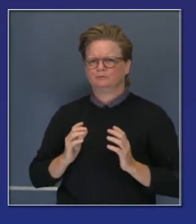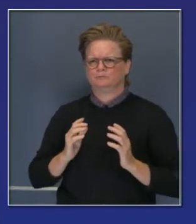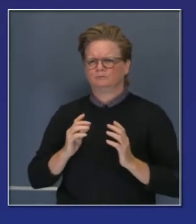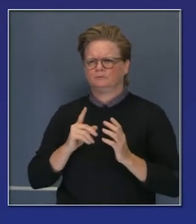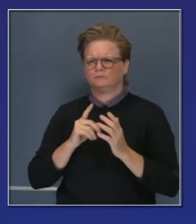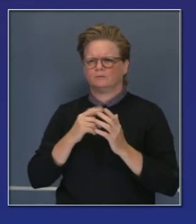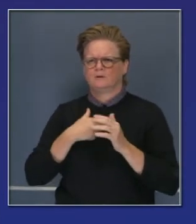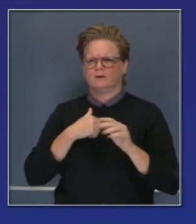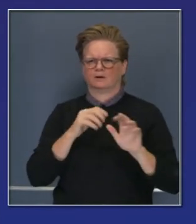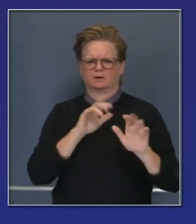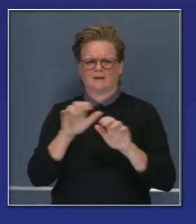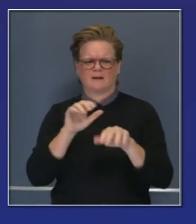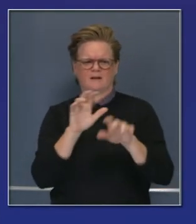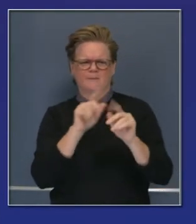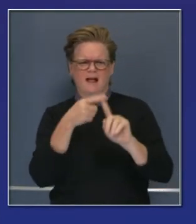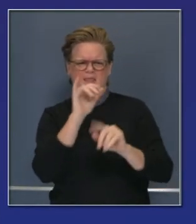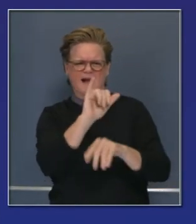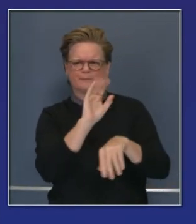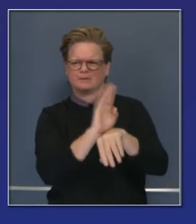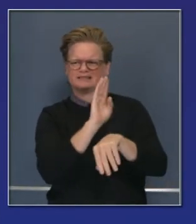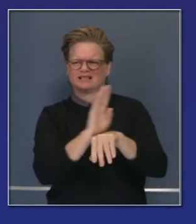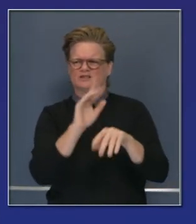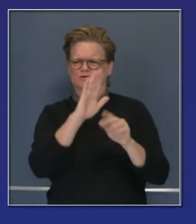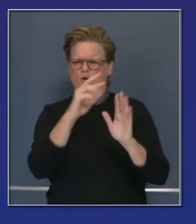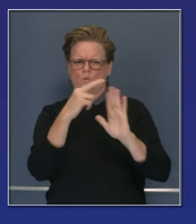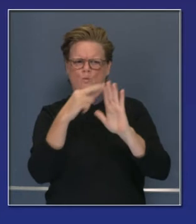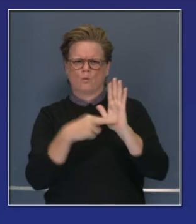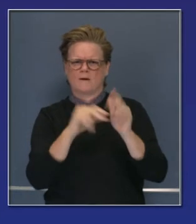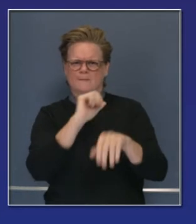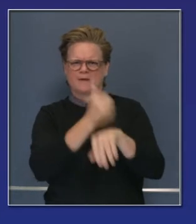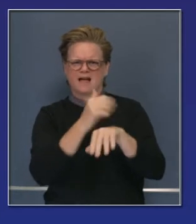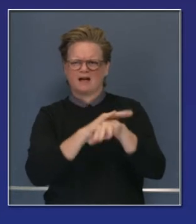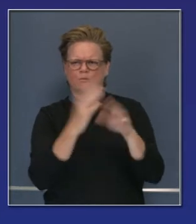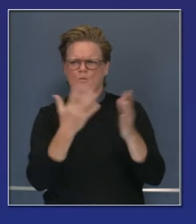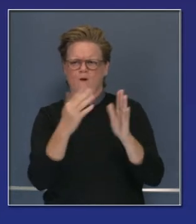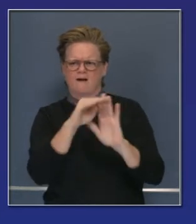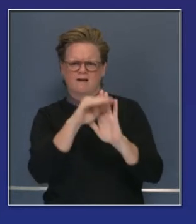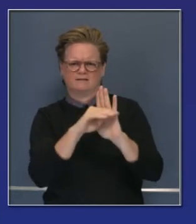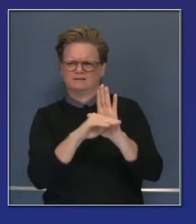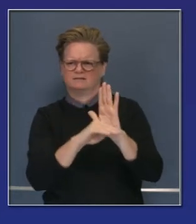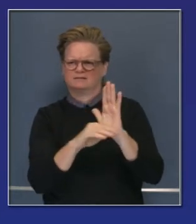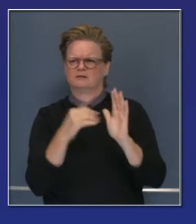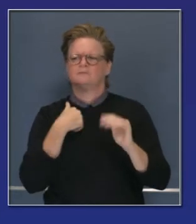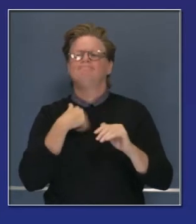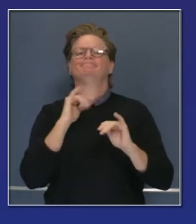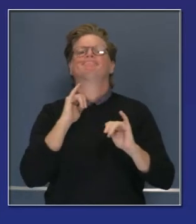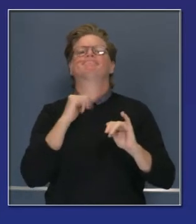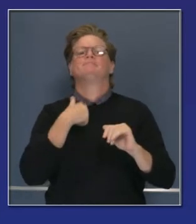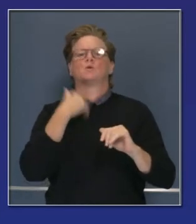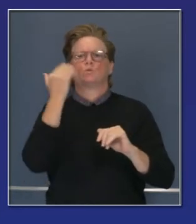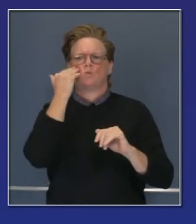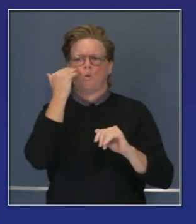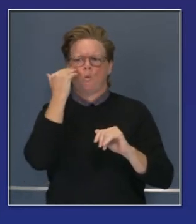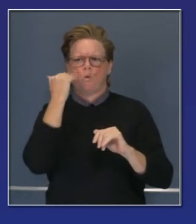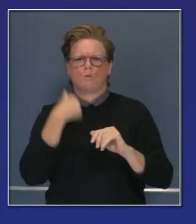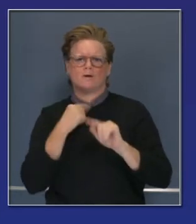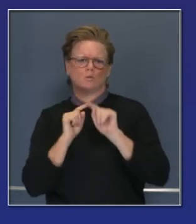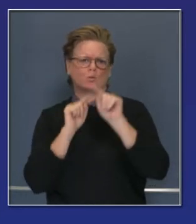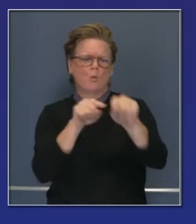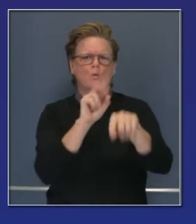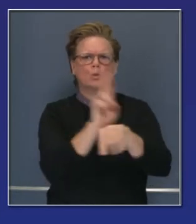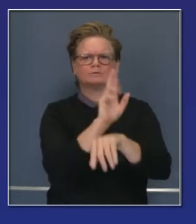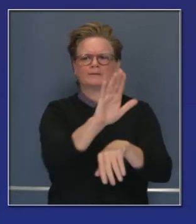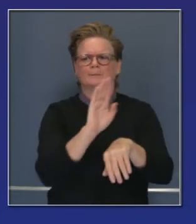clientes qué sucede respecto a la seguridad proporcionada. en cualquier,